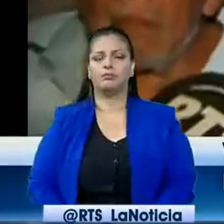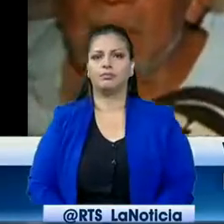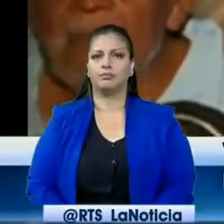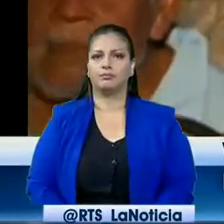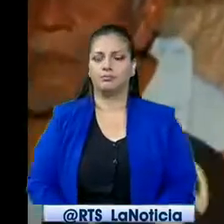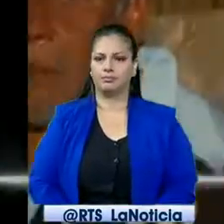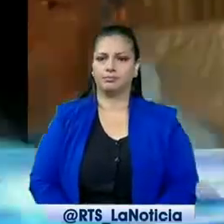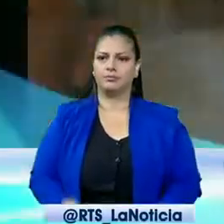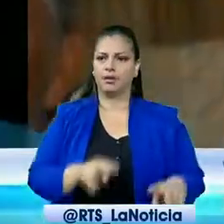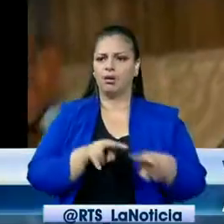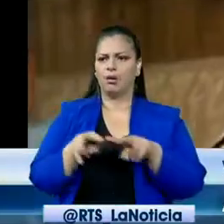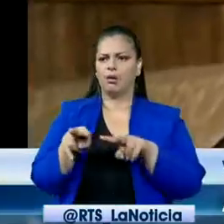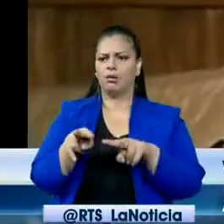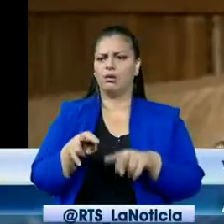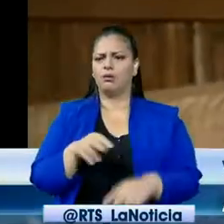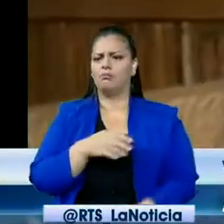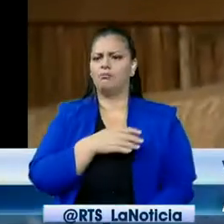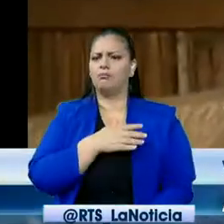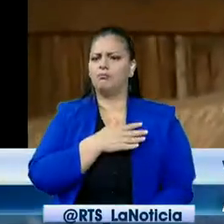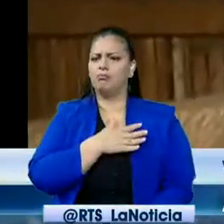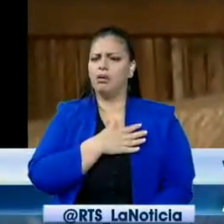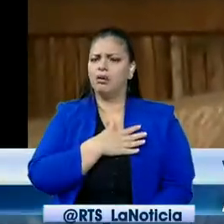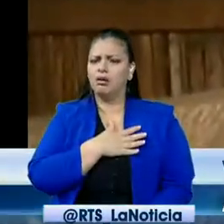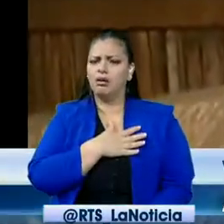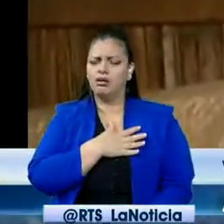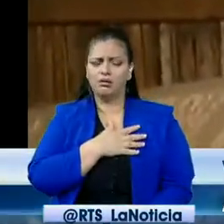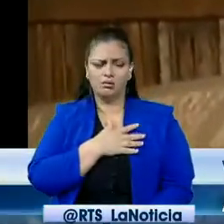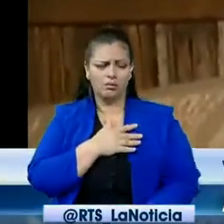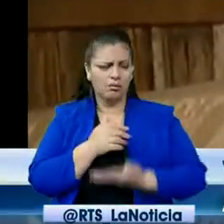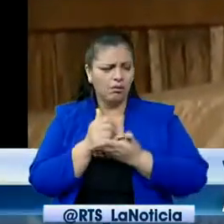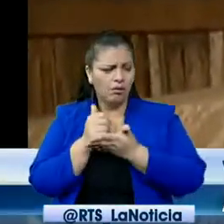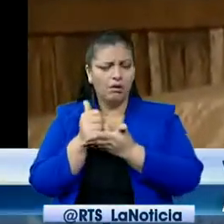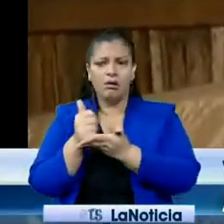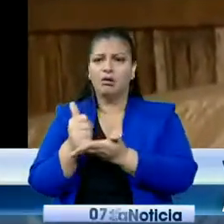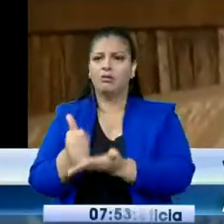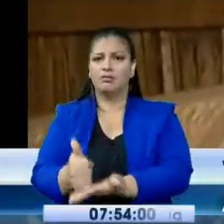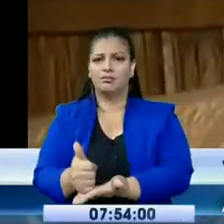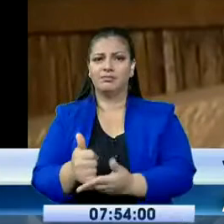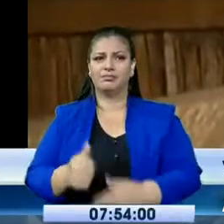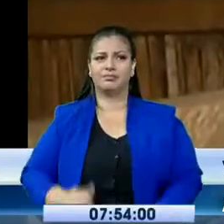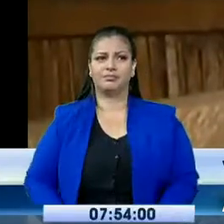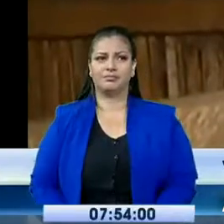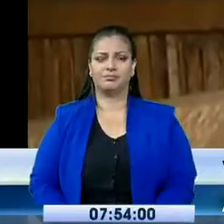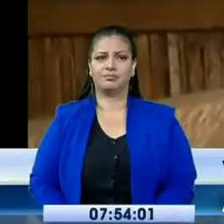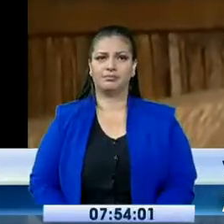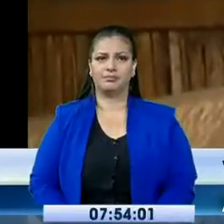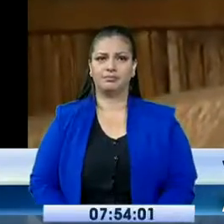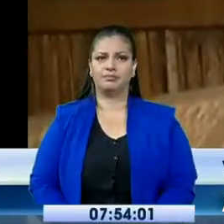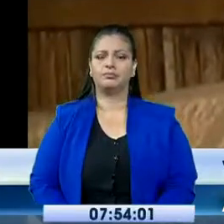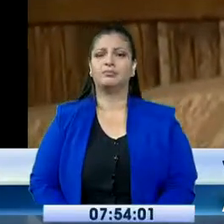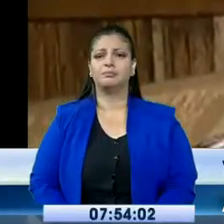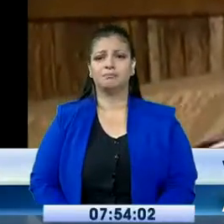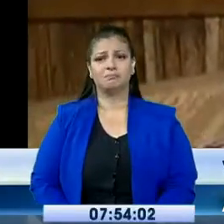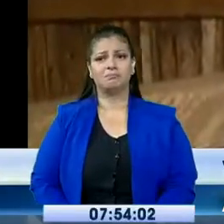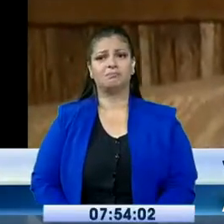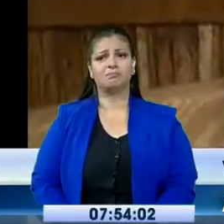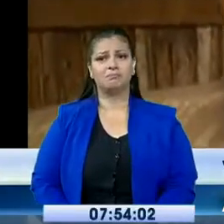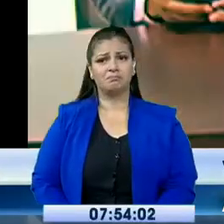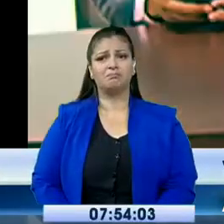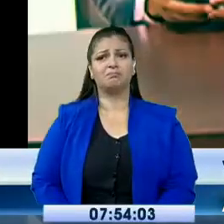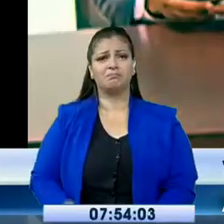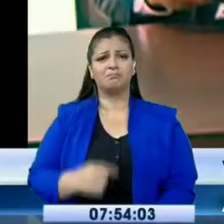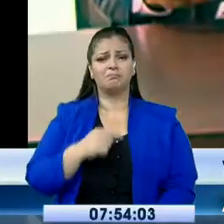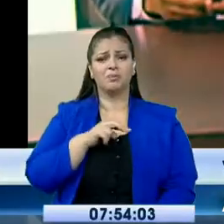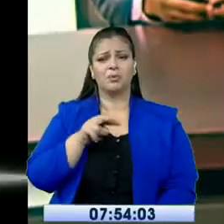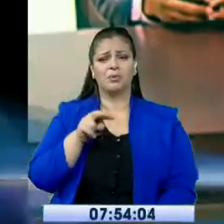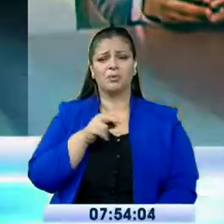tengo corazón y tengo mis nietos, yo hice de ayudar y lo sigo ayudando hasta donde yo pueda, porque yo soy una persona que vendo agua.